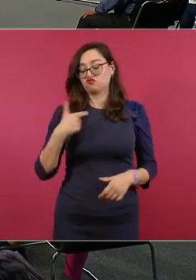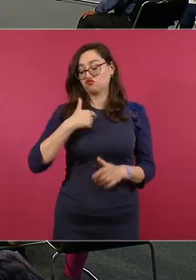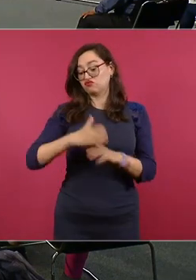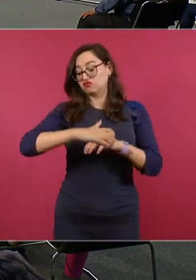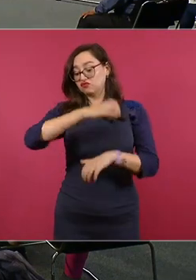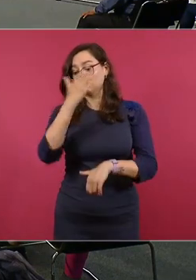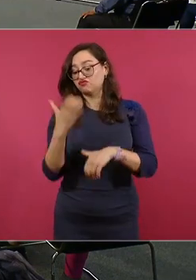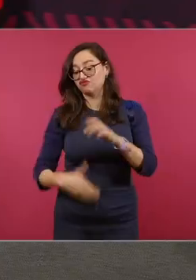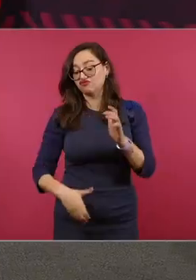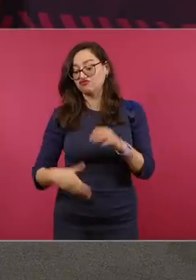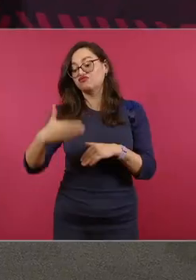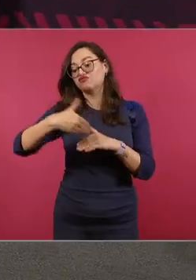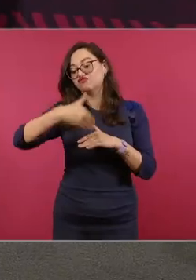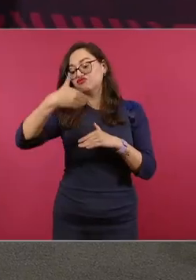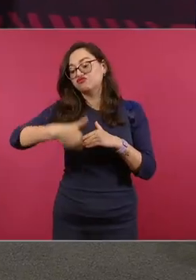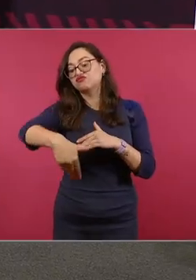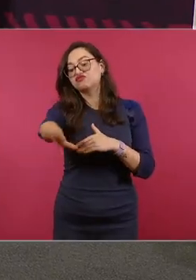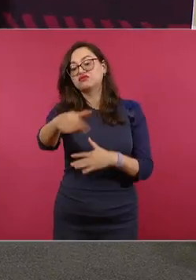les diría